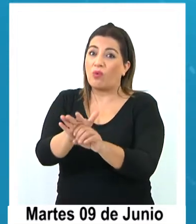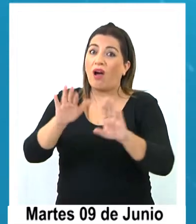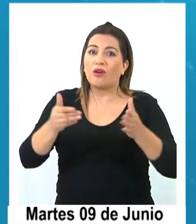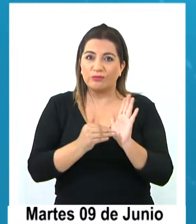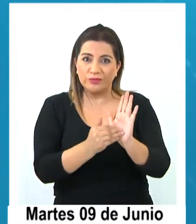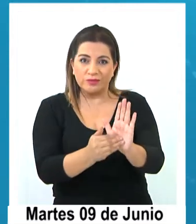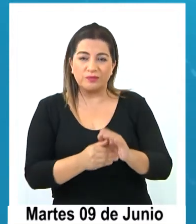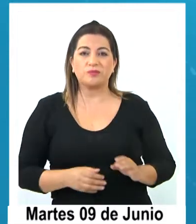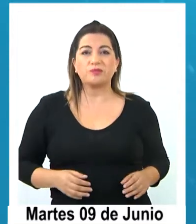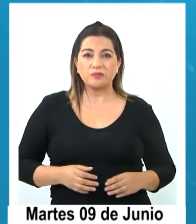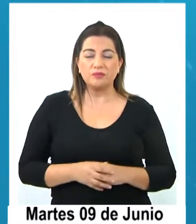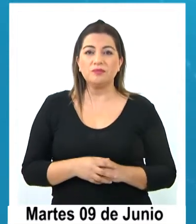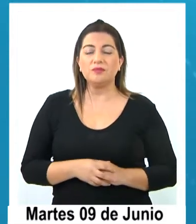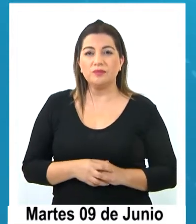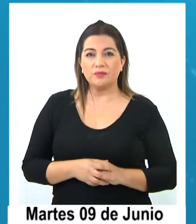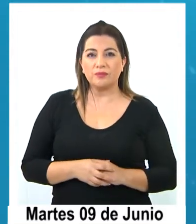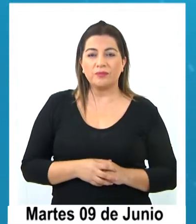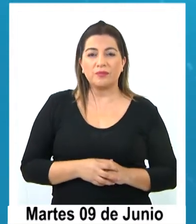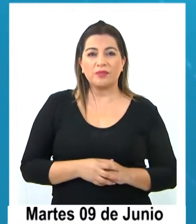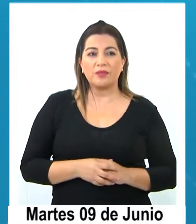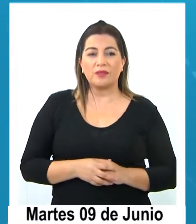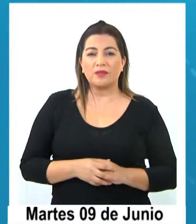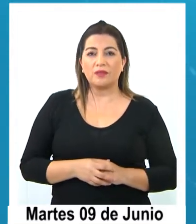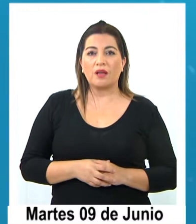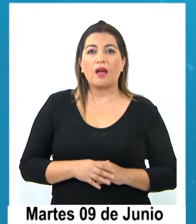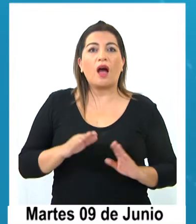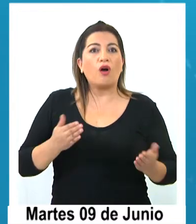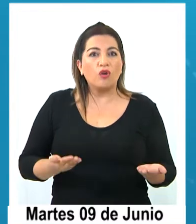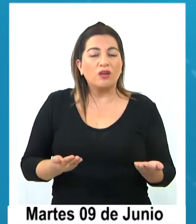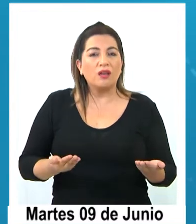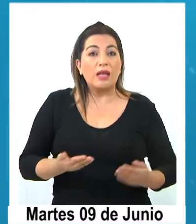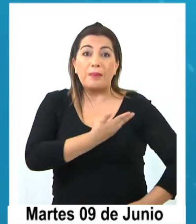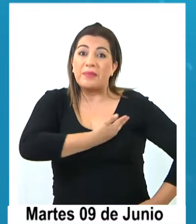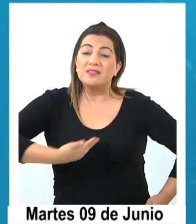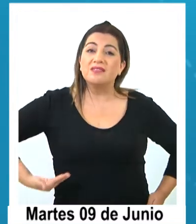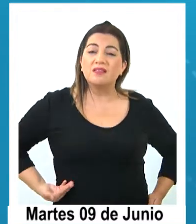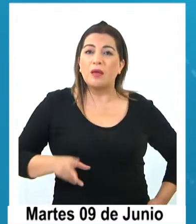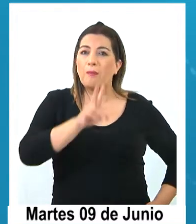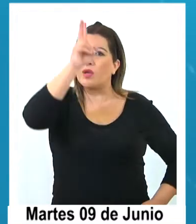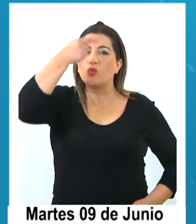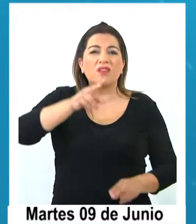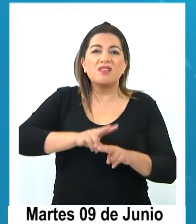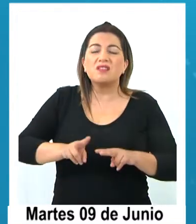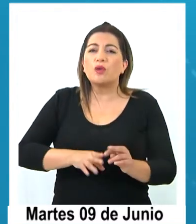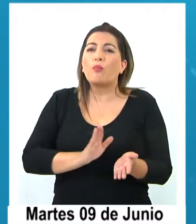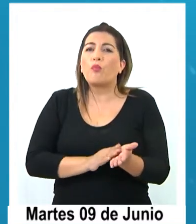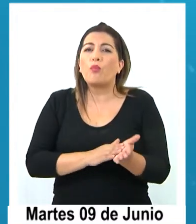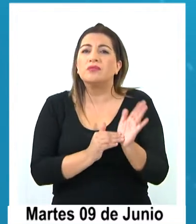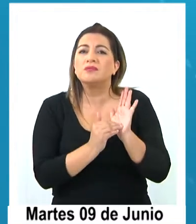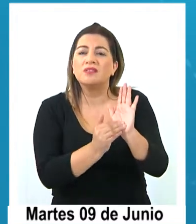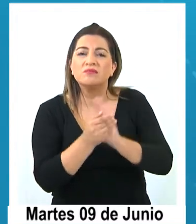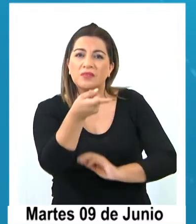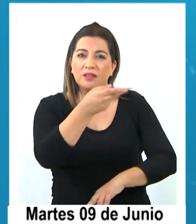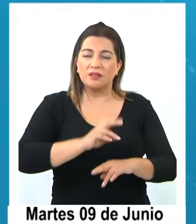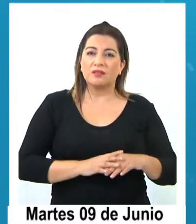ahora, ¿no? Ahora, Liliana, ¿qué se viene en este rato? El presidente Vizcarra, ¿qué está proponiendo?